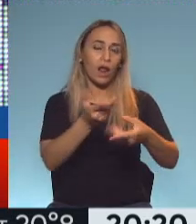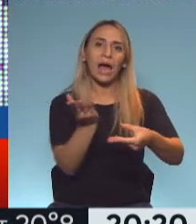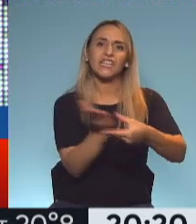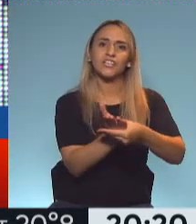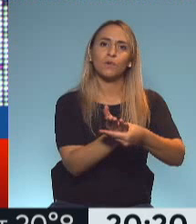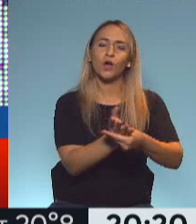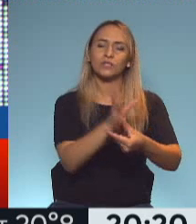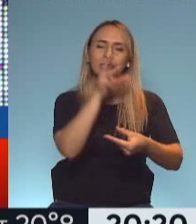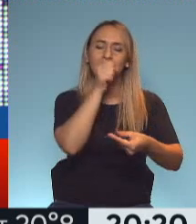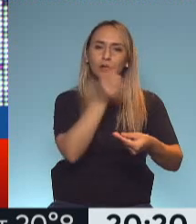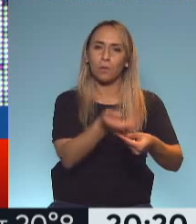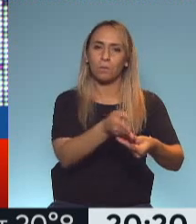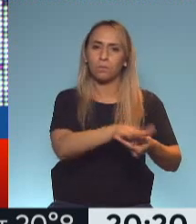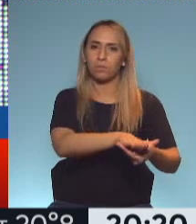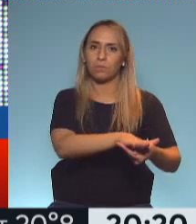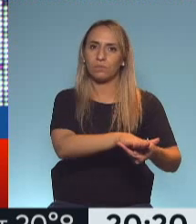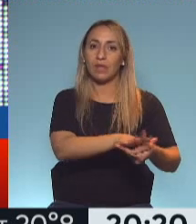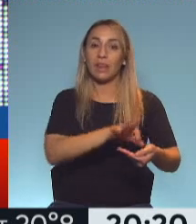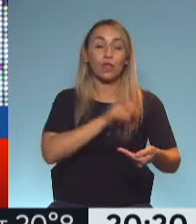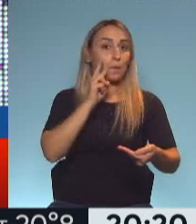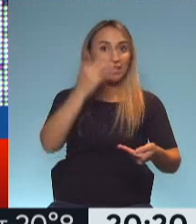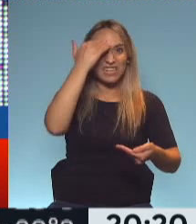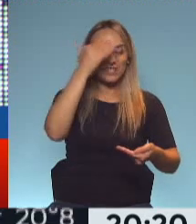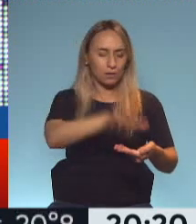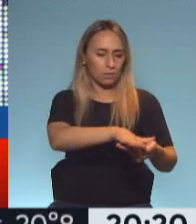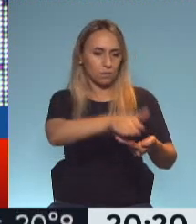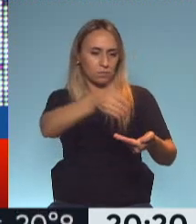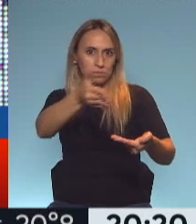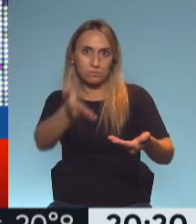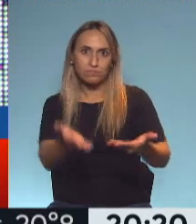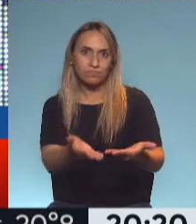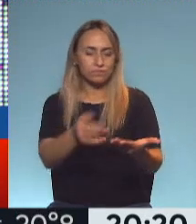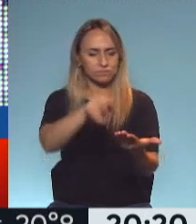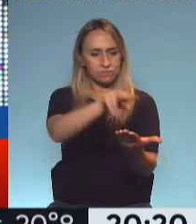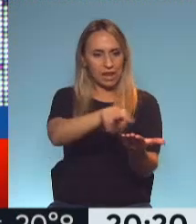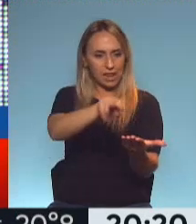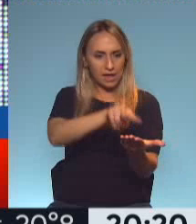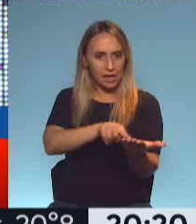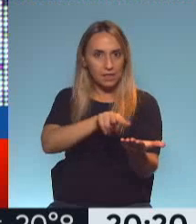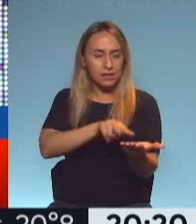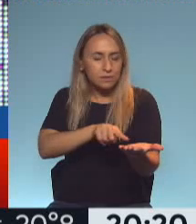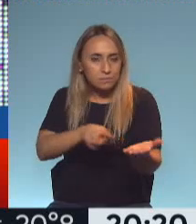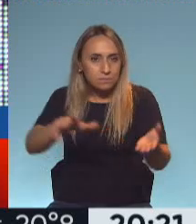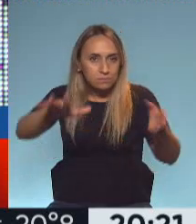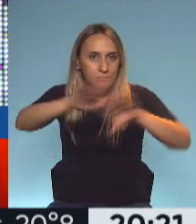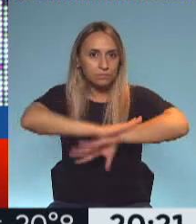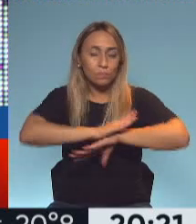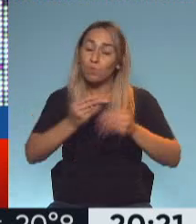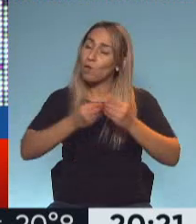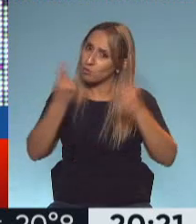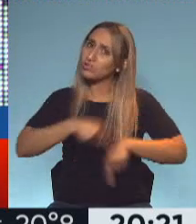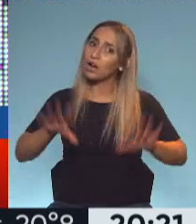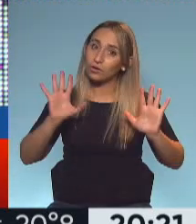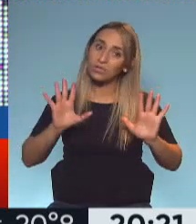secretos de Malvinas, claro, que se produce en el año 2015. Y ahí hay otra historia de Malvinas. Hay otra historia. Hay otra historia totalmente distinta a lo que son los